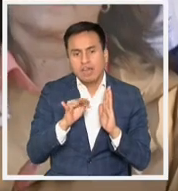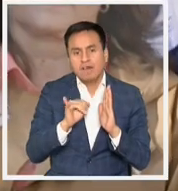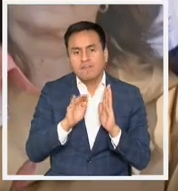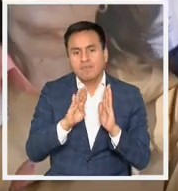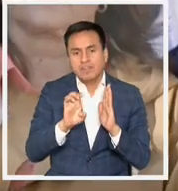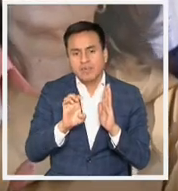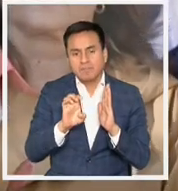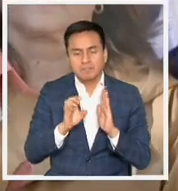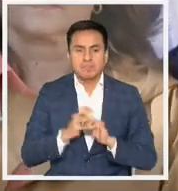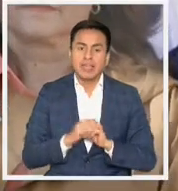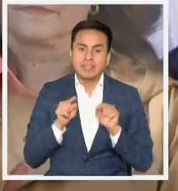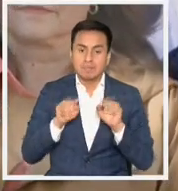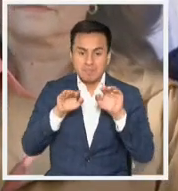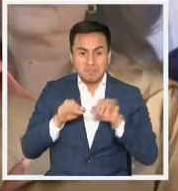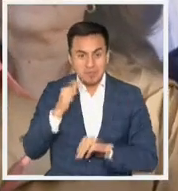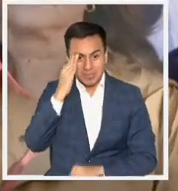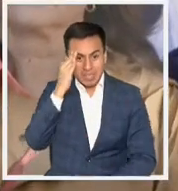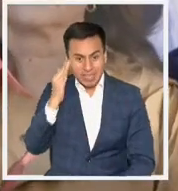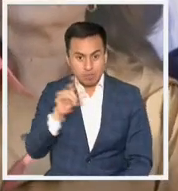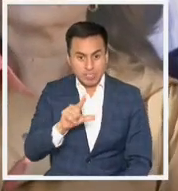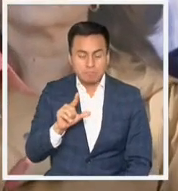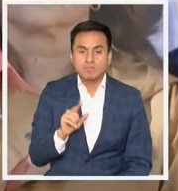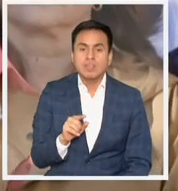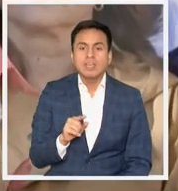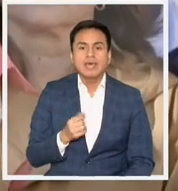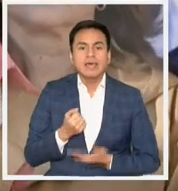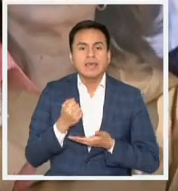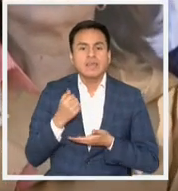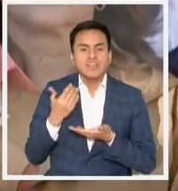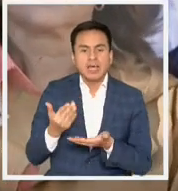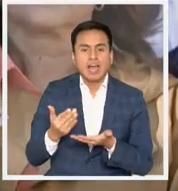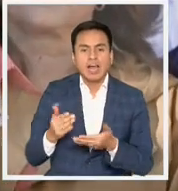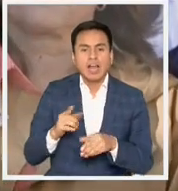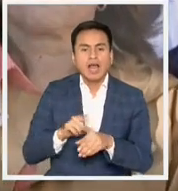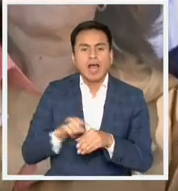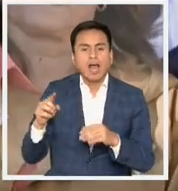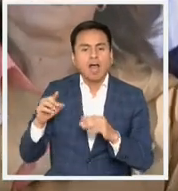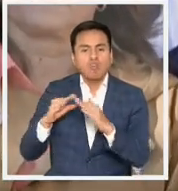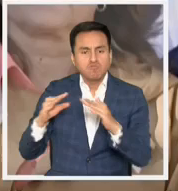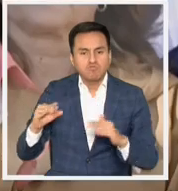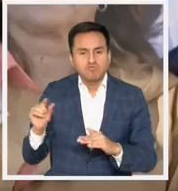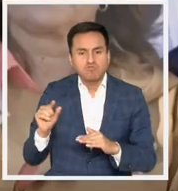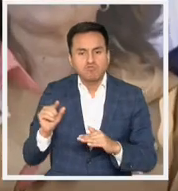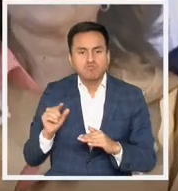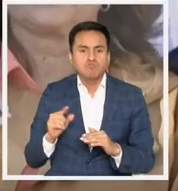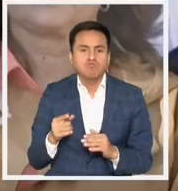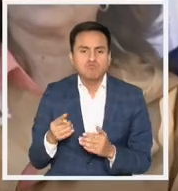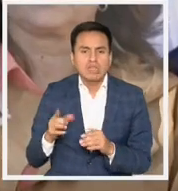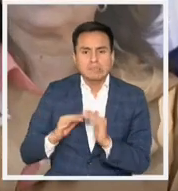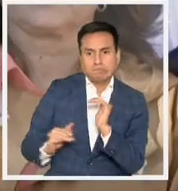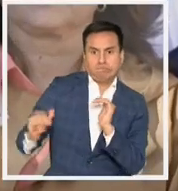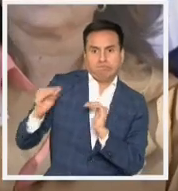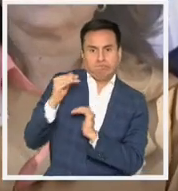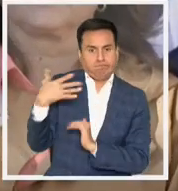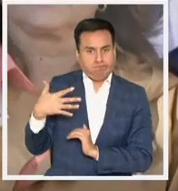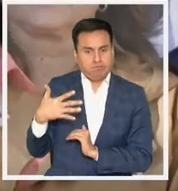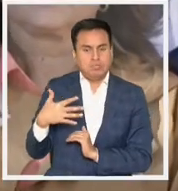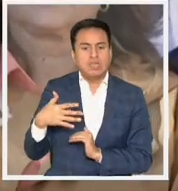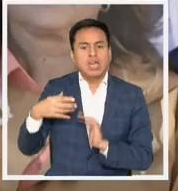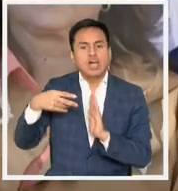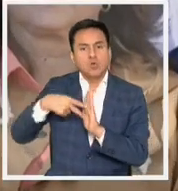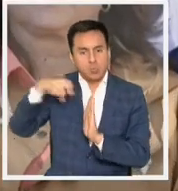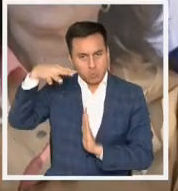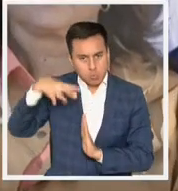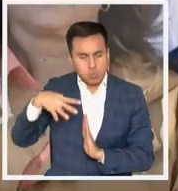FIDE. Y ese mismo día va a comenzar la entrega de viviendas transitorias de alto estándar, las que contarán con instalación